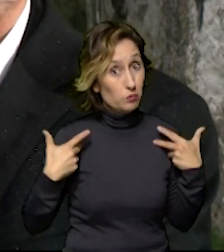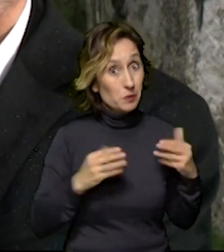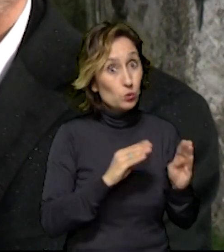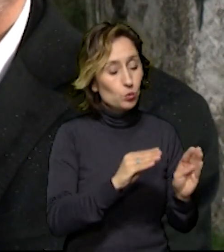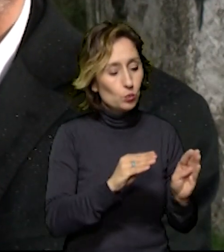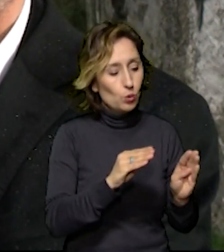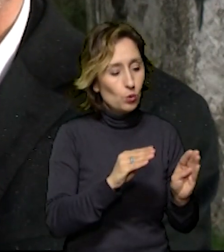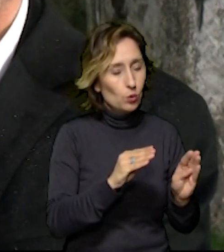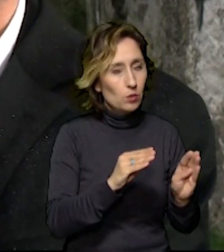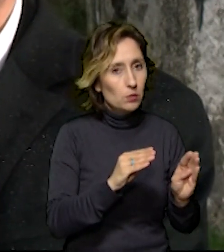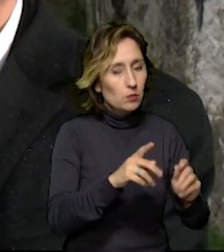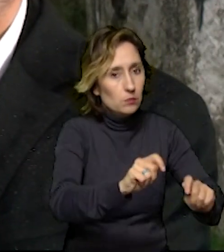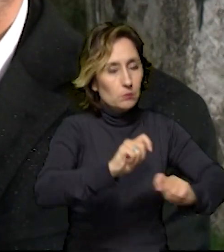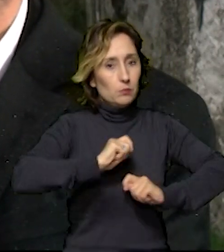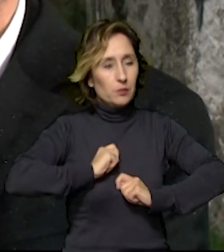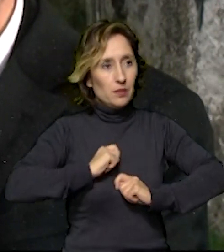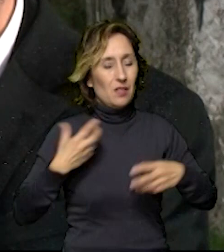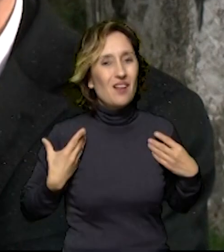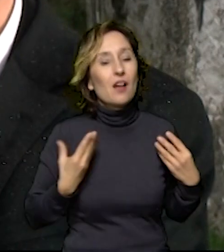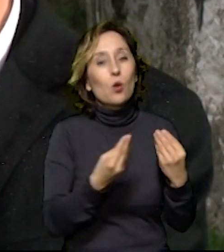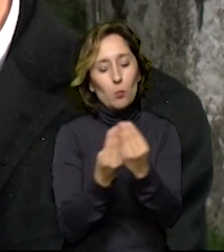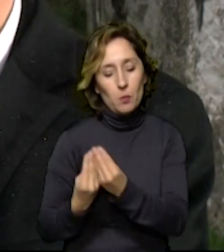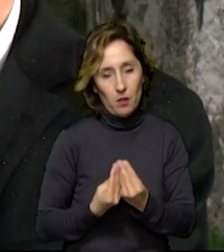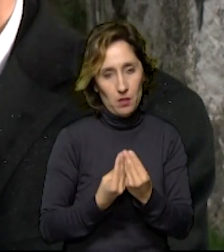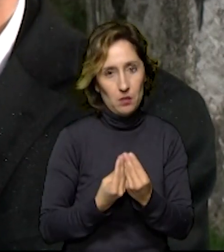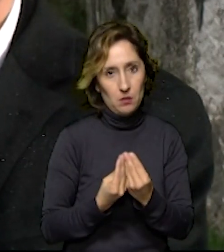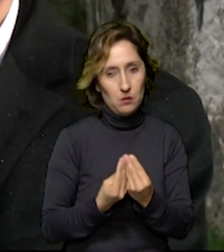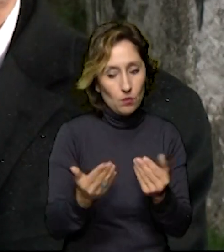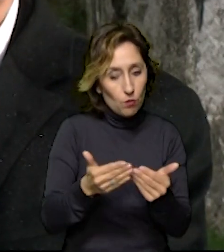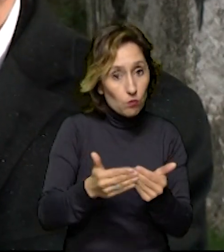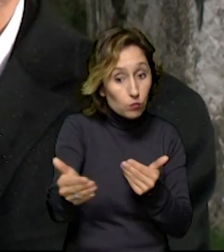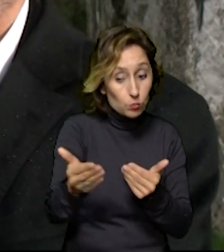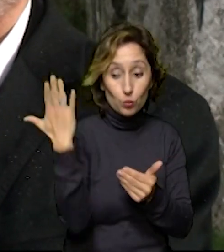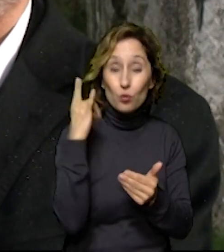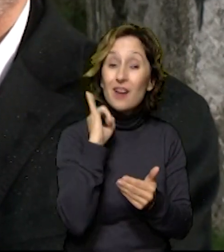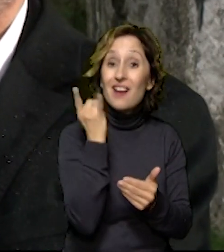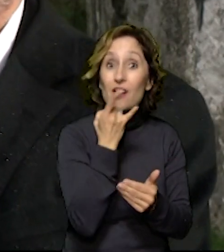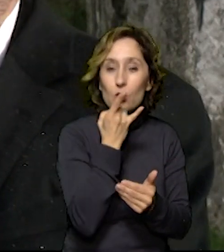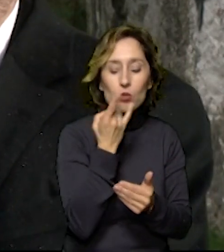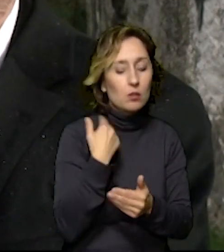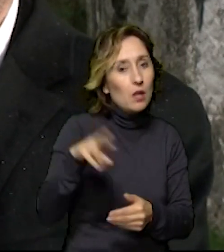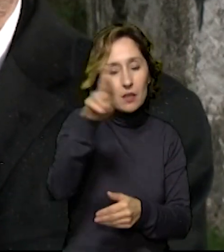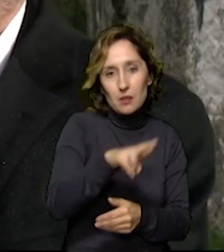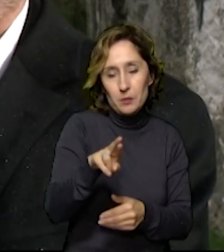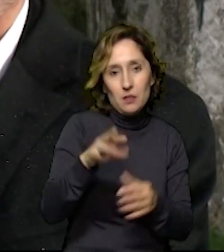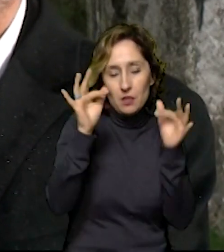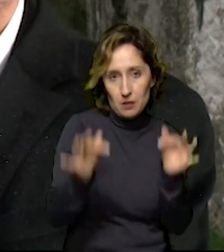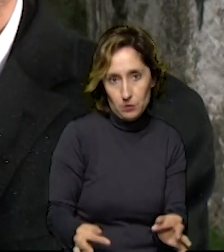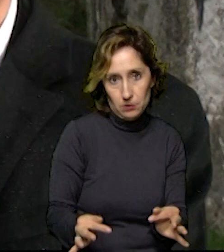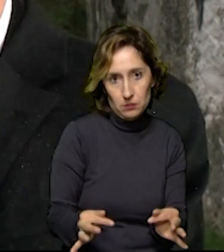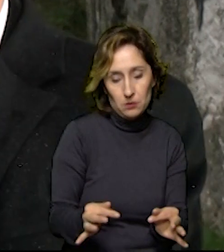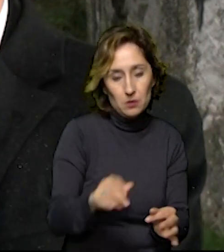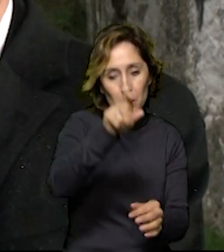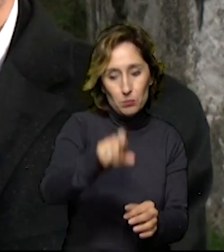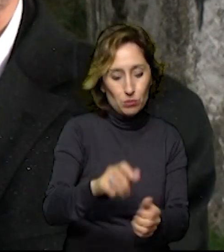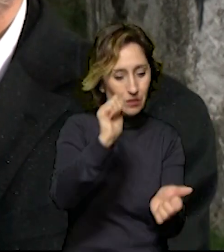un legado sobre todo de convivencia. No repitáis nunca más los errores que cometimos nosotros y que nadie esté en una